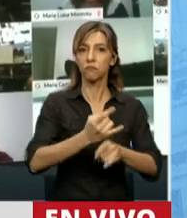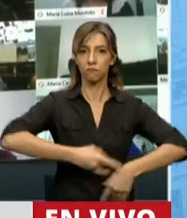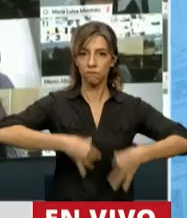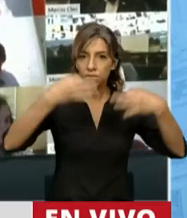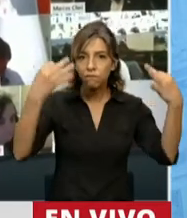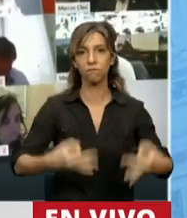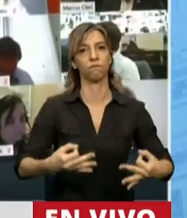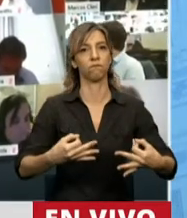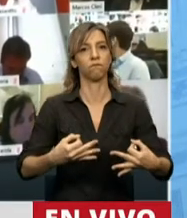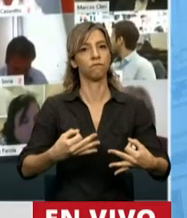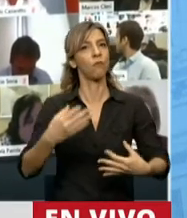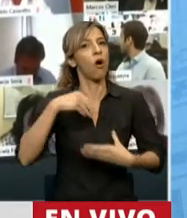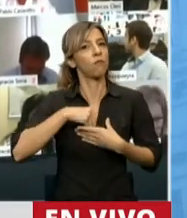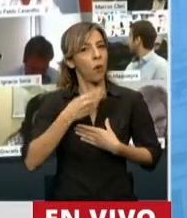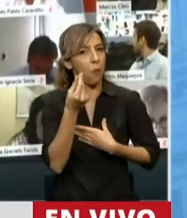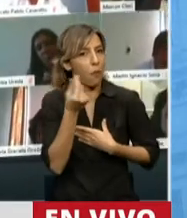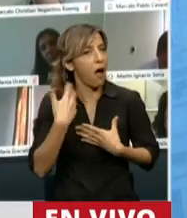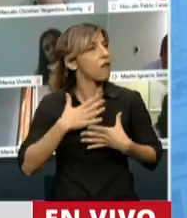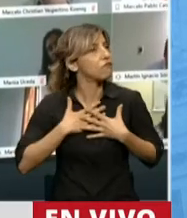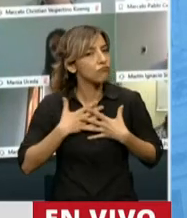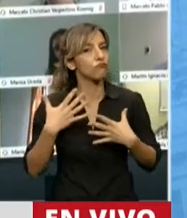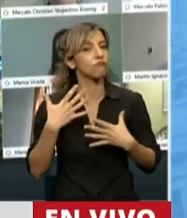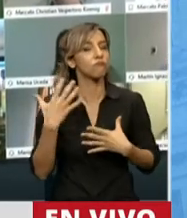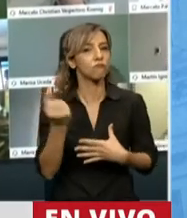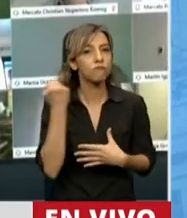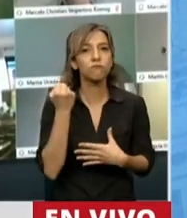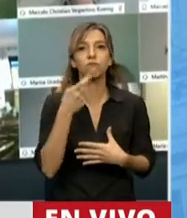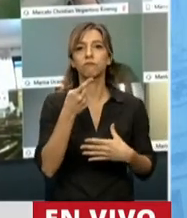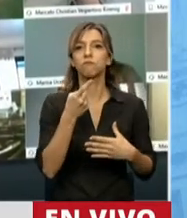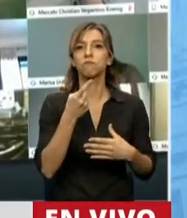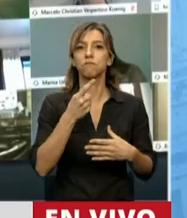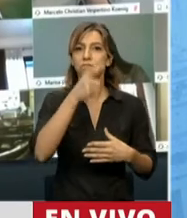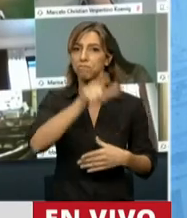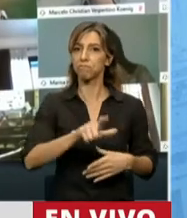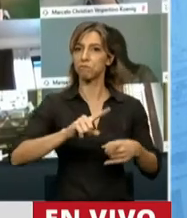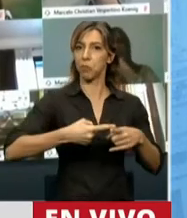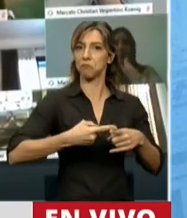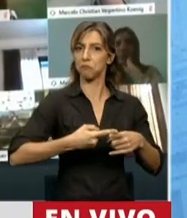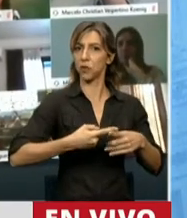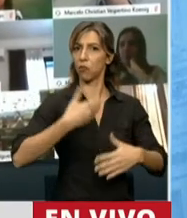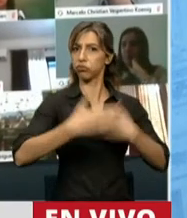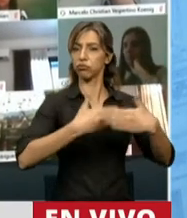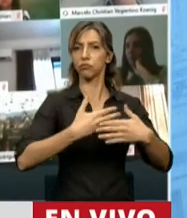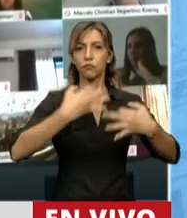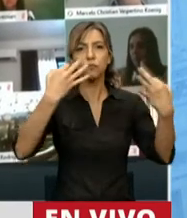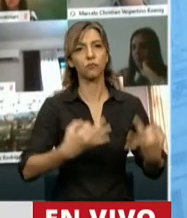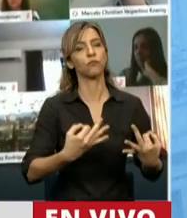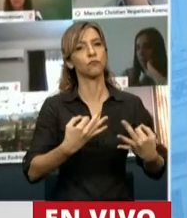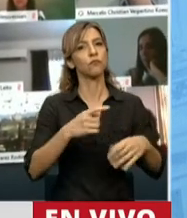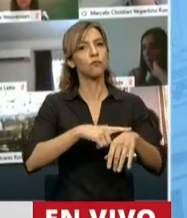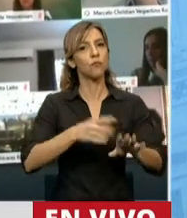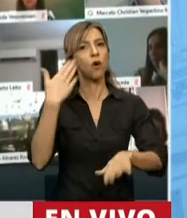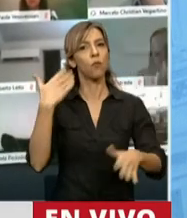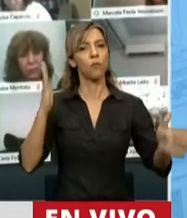altos valores, los más altos valores que puede tener un político para llevar adelante una gestión y sobre todo que fue una gestión, si